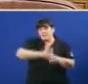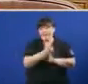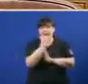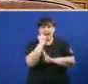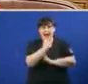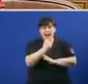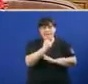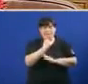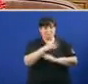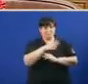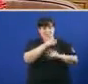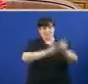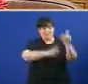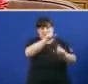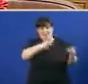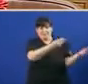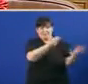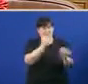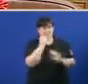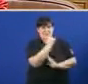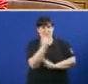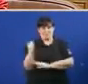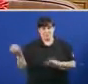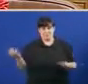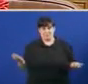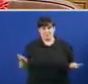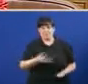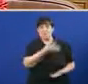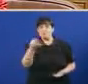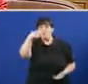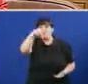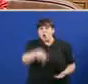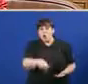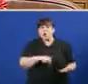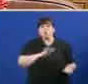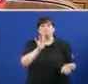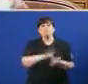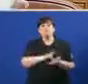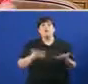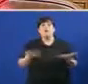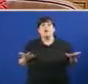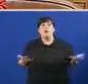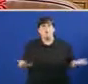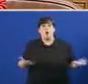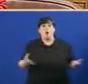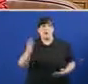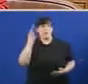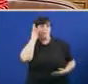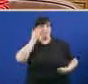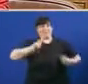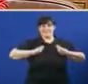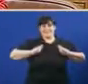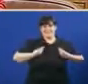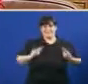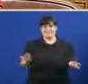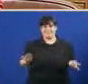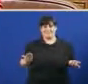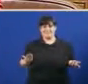primeira intervención, dicirlle que hoxe é o Día da Saúde da Muller. Eu son muller, como é evidente, pero mire,